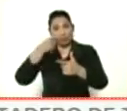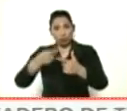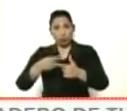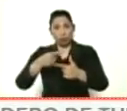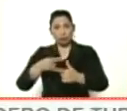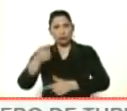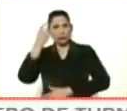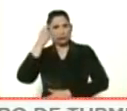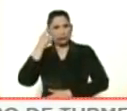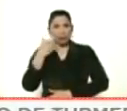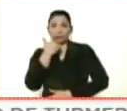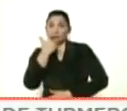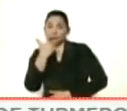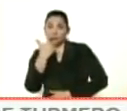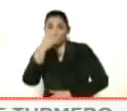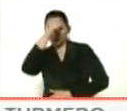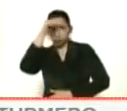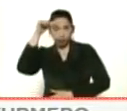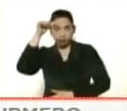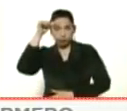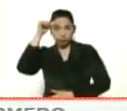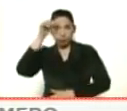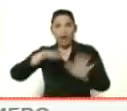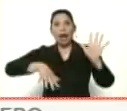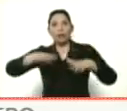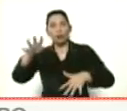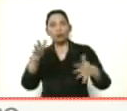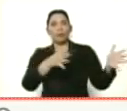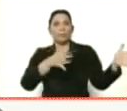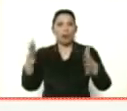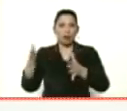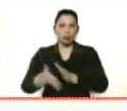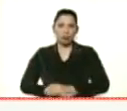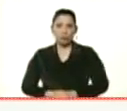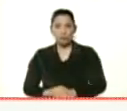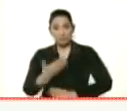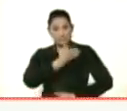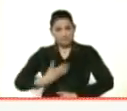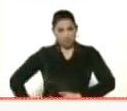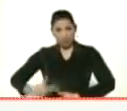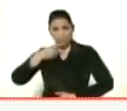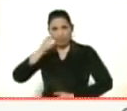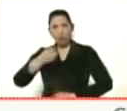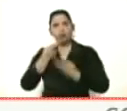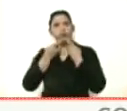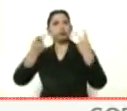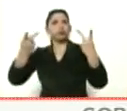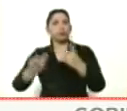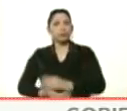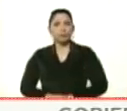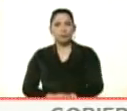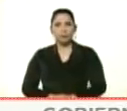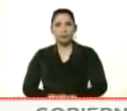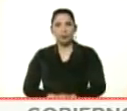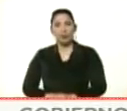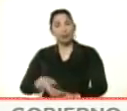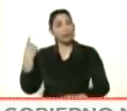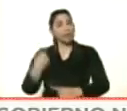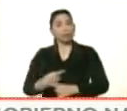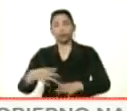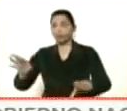tan pronta como el domingo 14 de marzo, el presidente Maduro plantea que debíamos